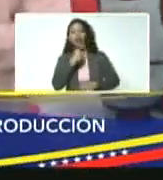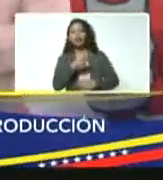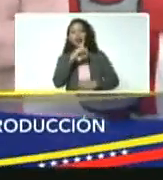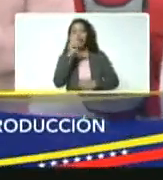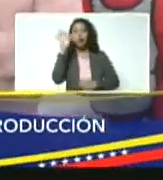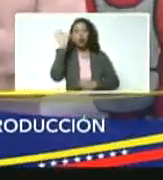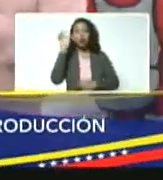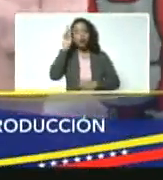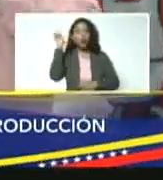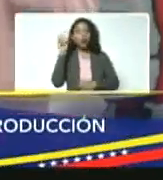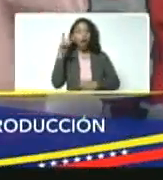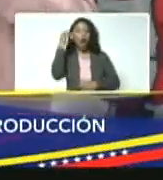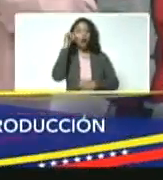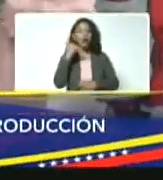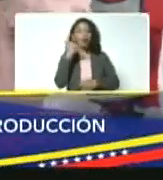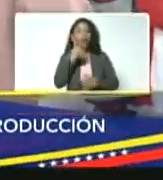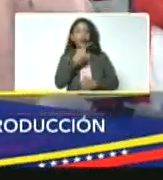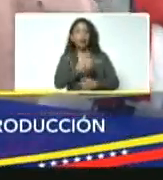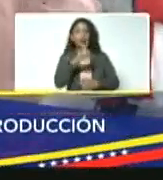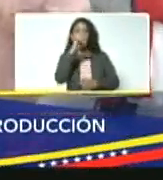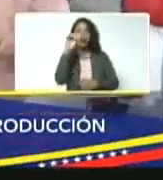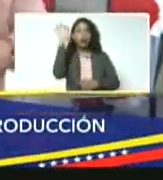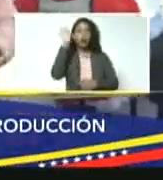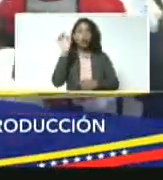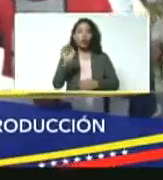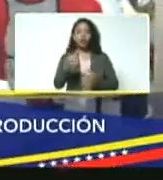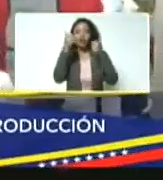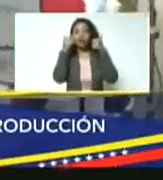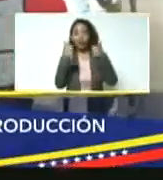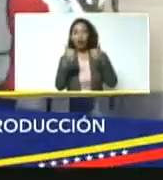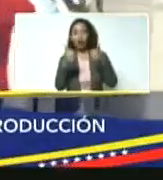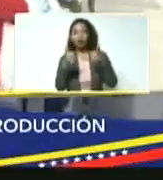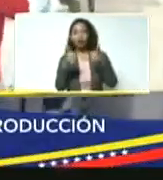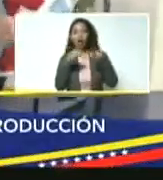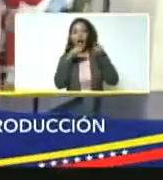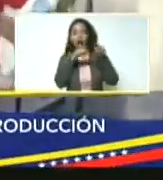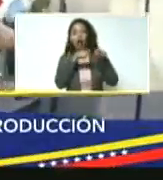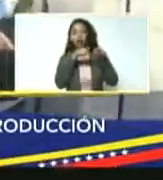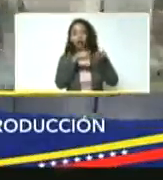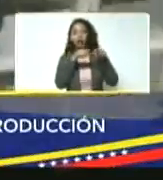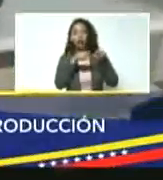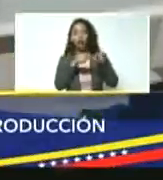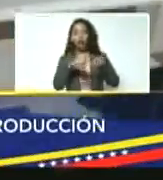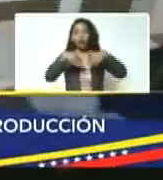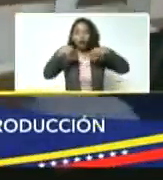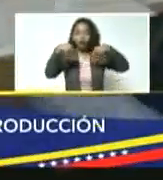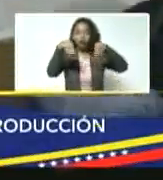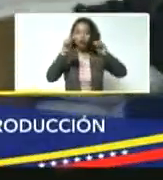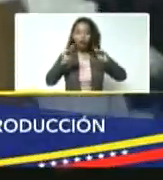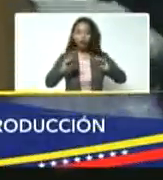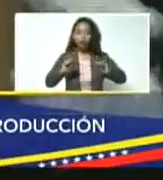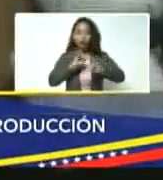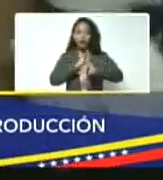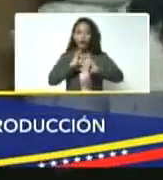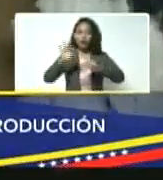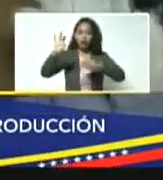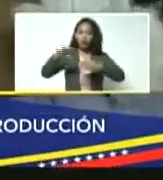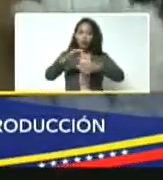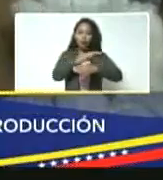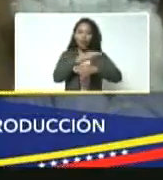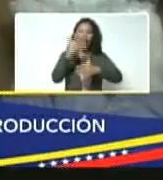100% venezolano tiene que ser decir 100% calidad. Así es. En sus telas, en sus acabados. Por aquí tenemos,